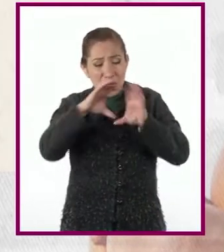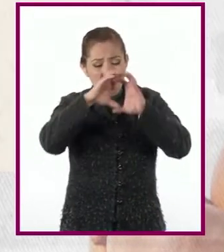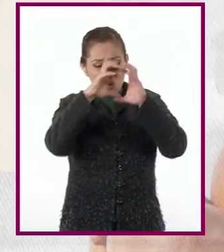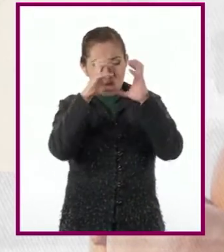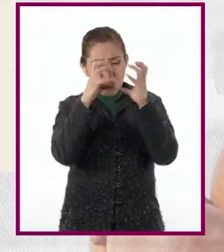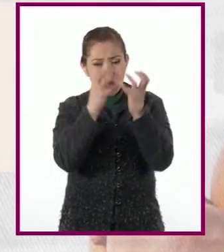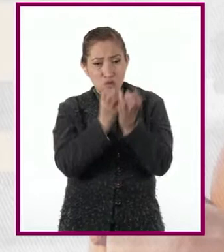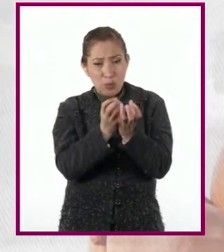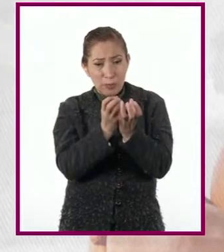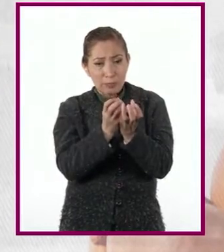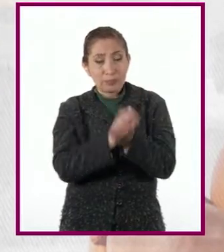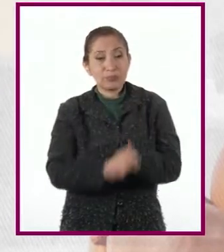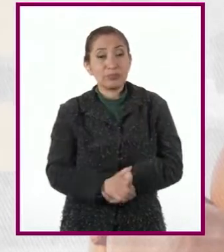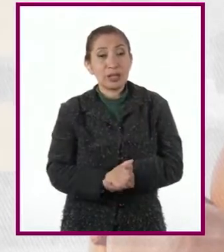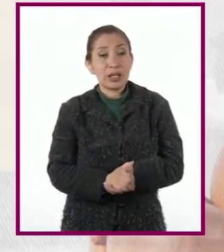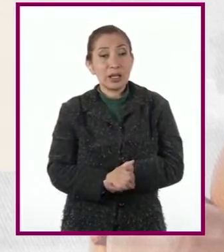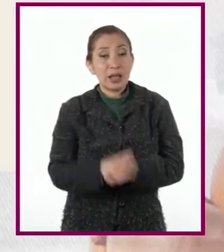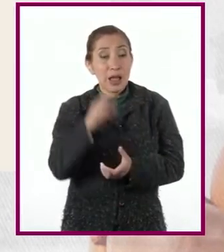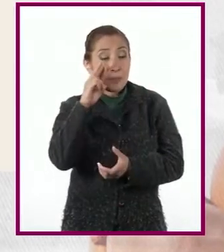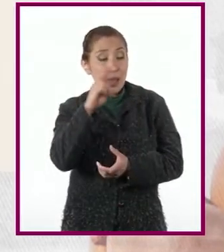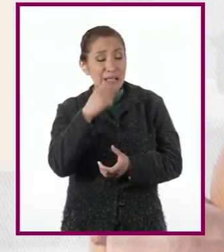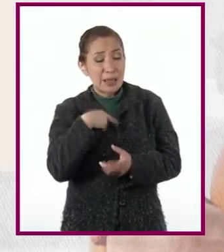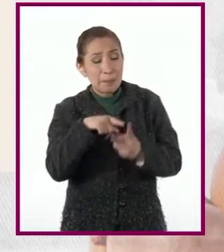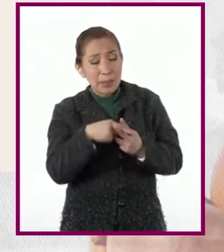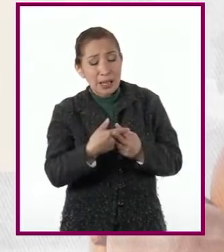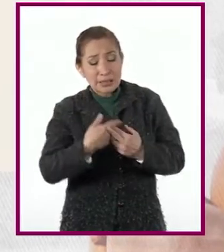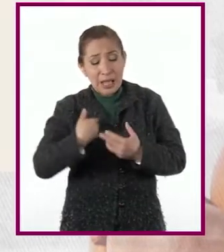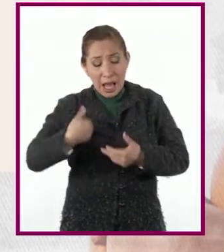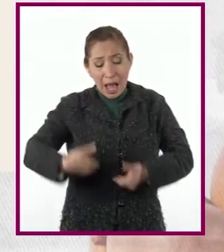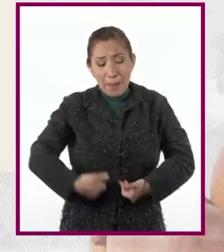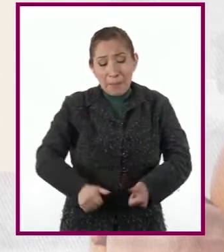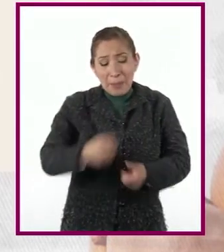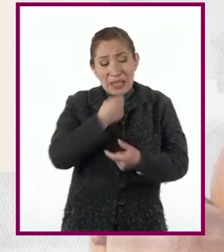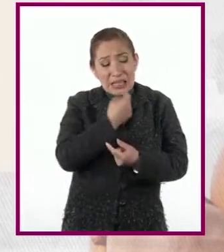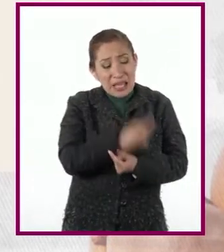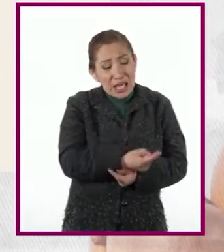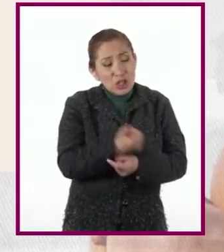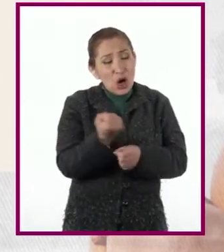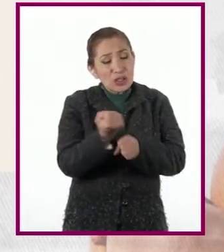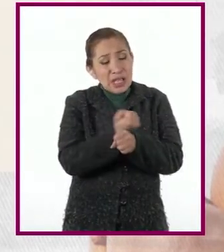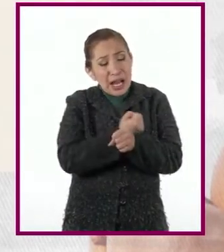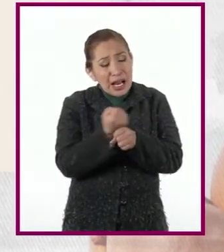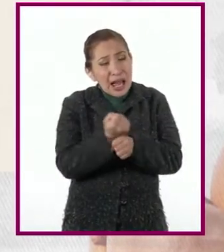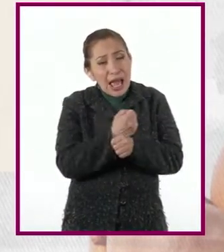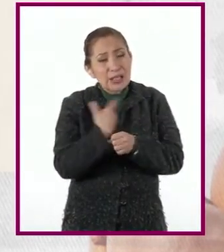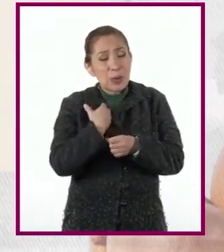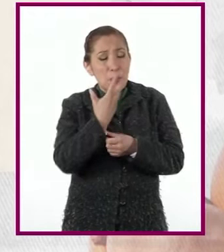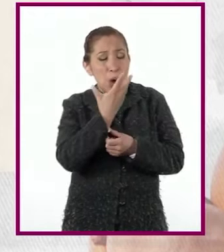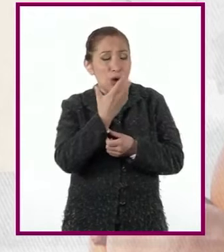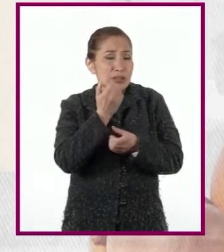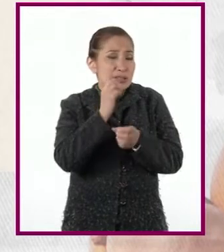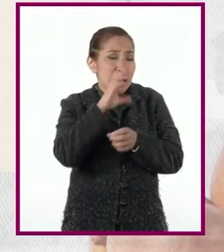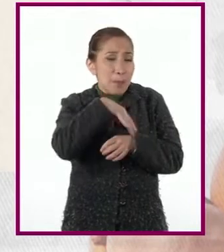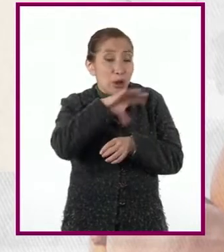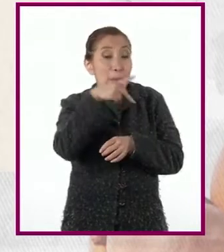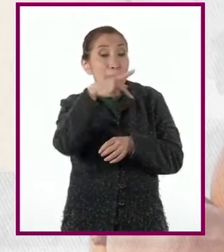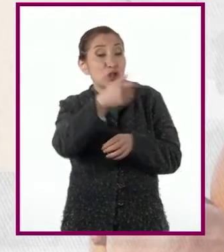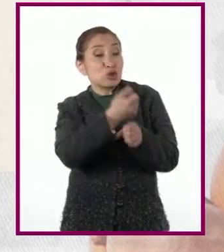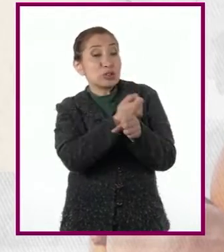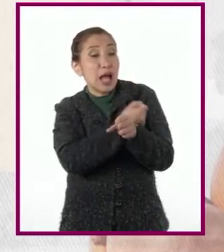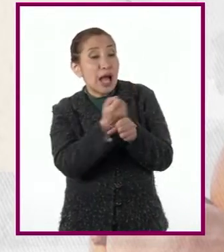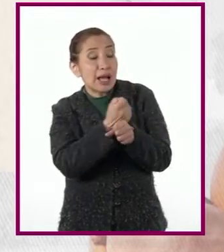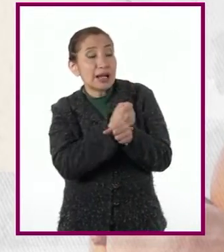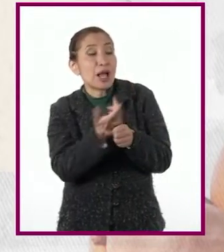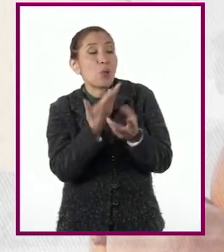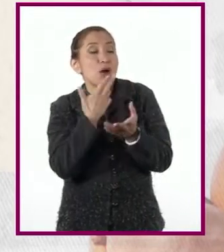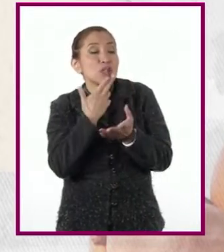redonda. En la cuna del hambre mi niño estaba, con sangre de cebolla se amamantaba, pero tu sangre